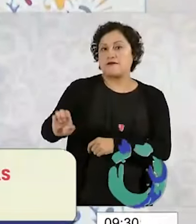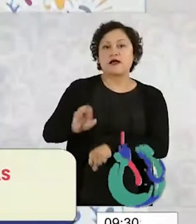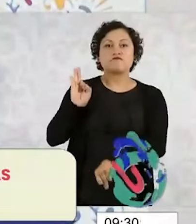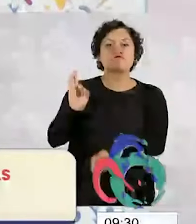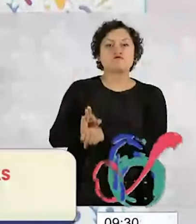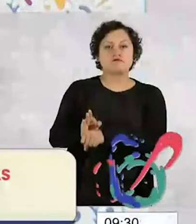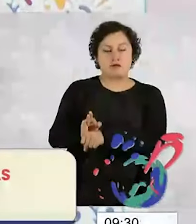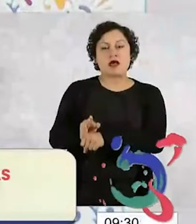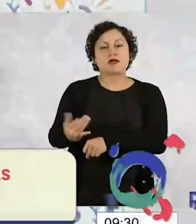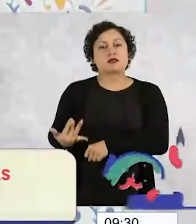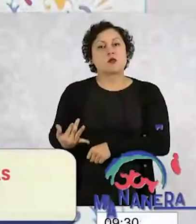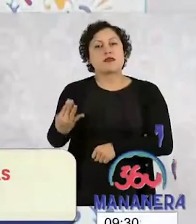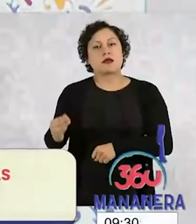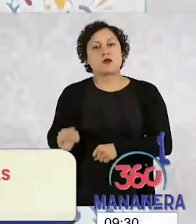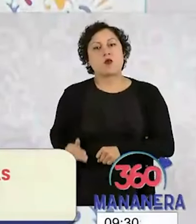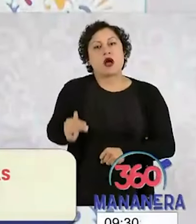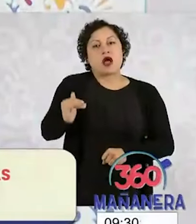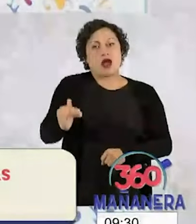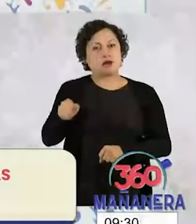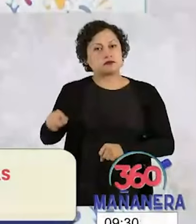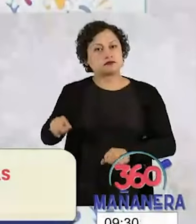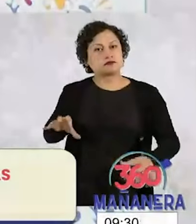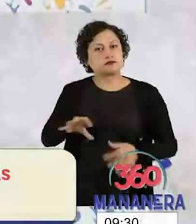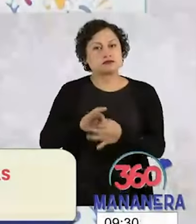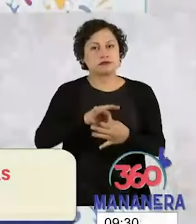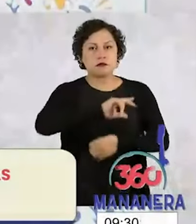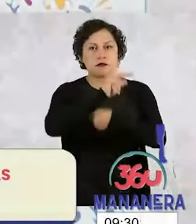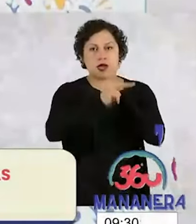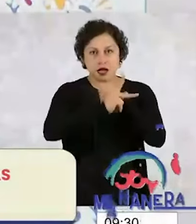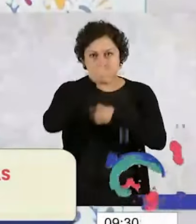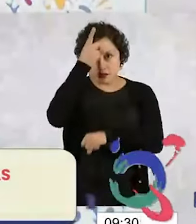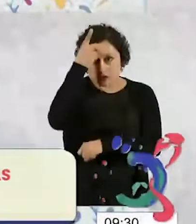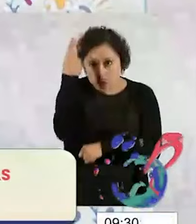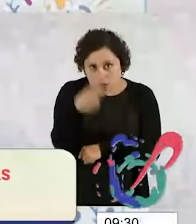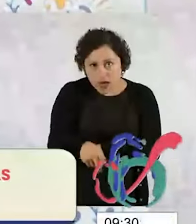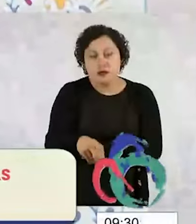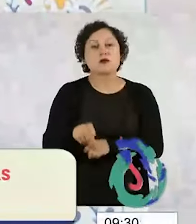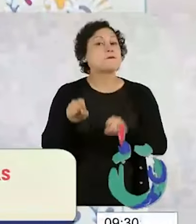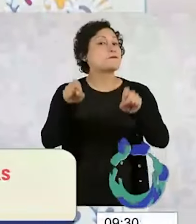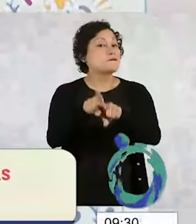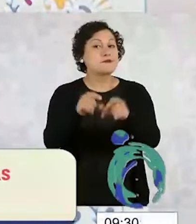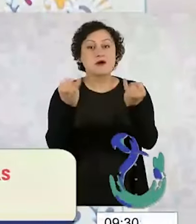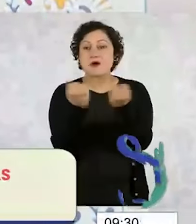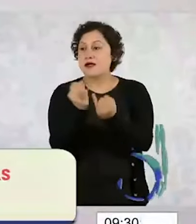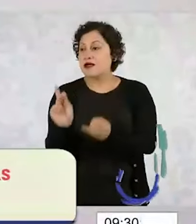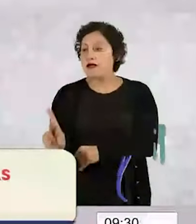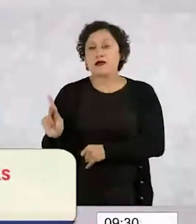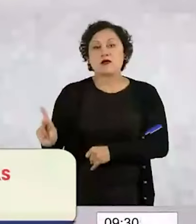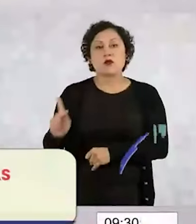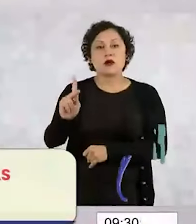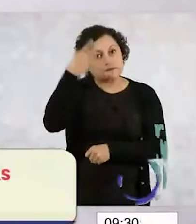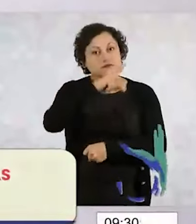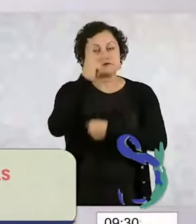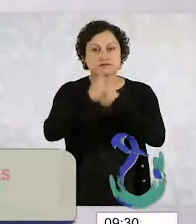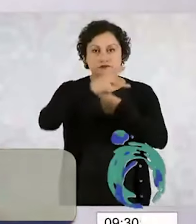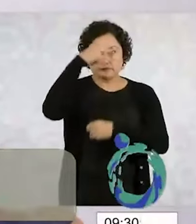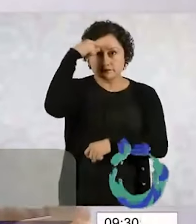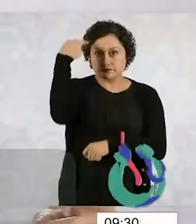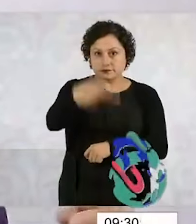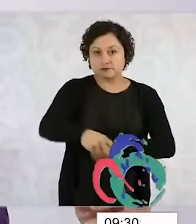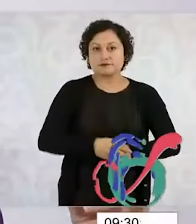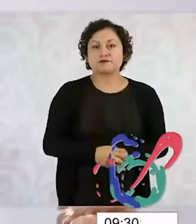regresa a ser pública y Pemex también regresa a ser una empresa pública el